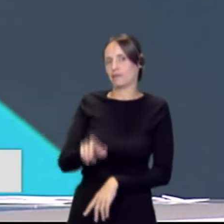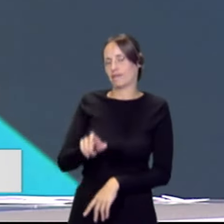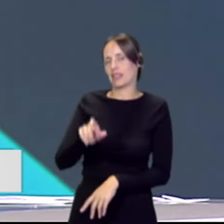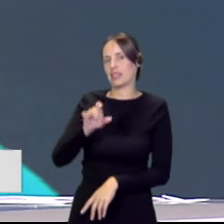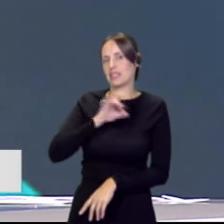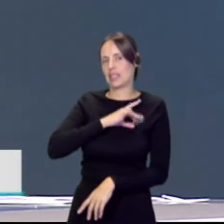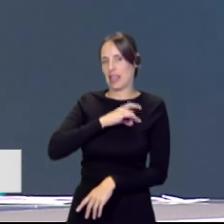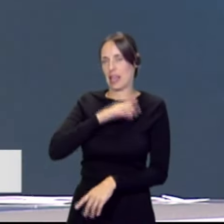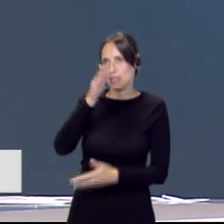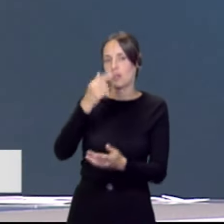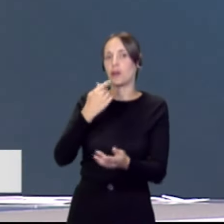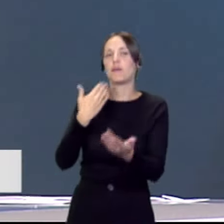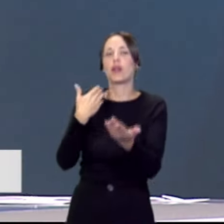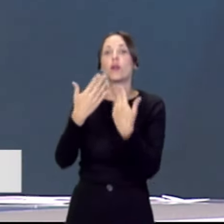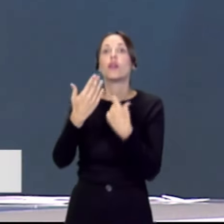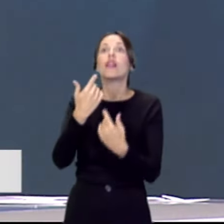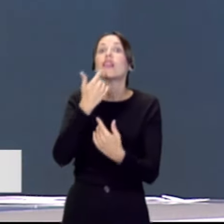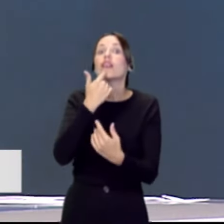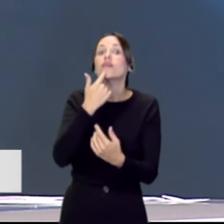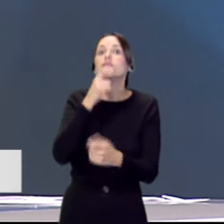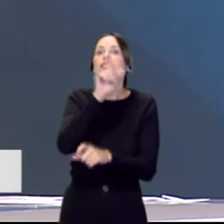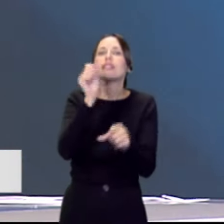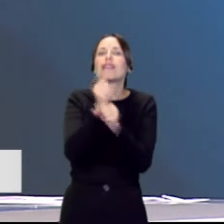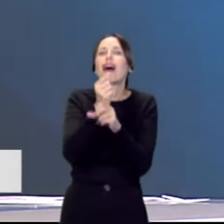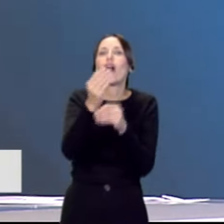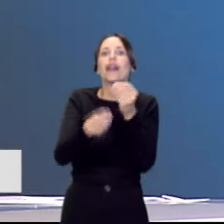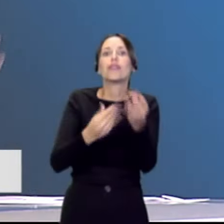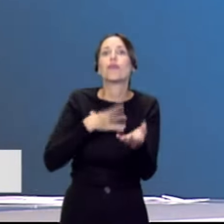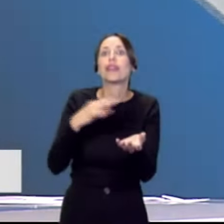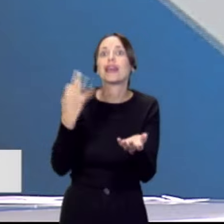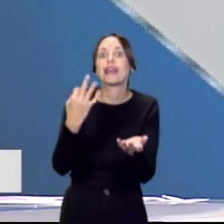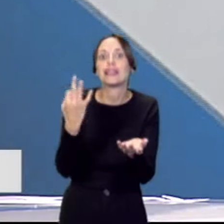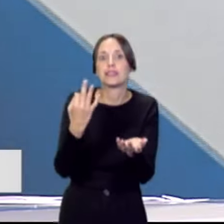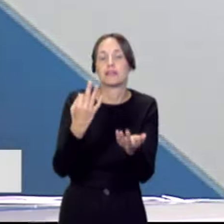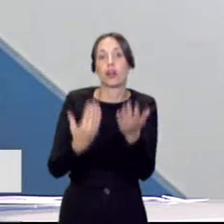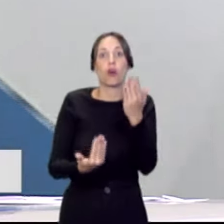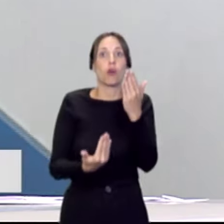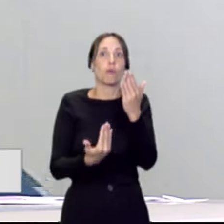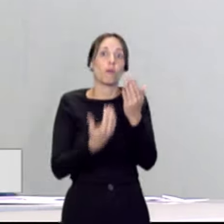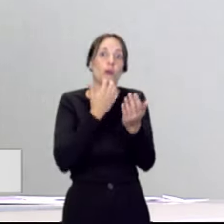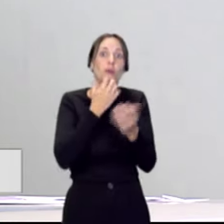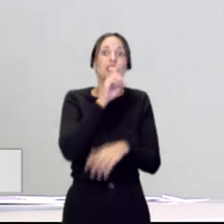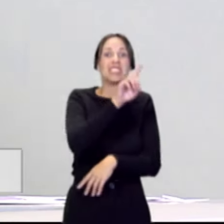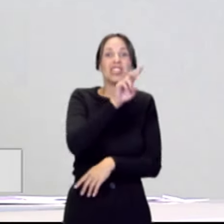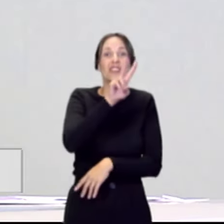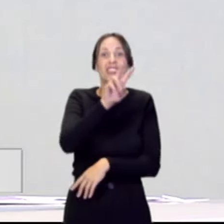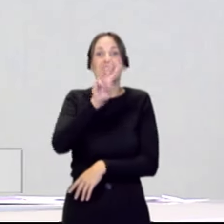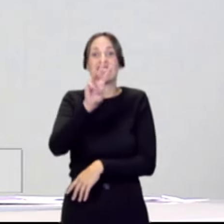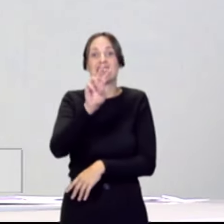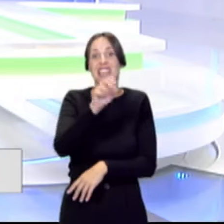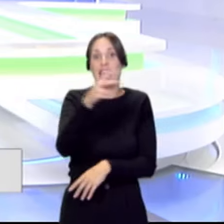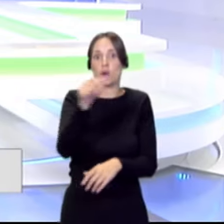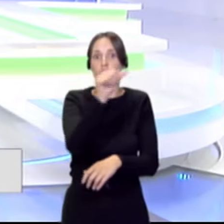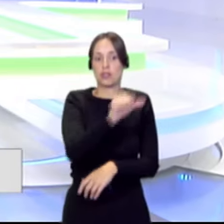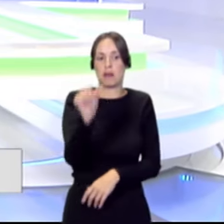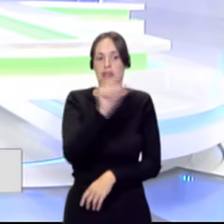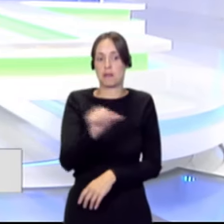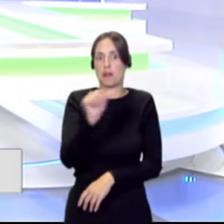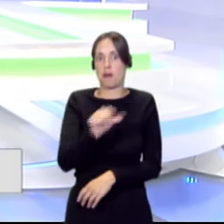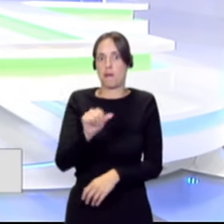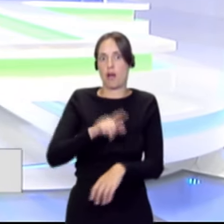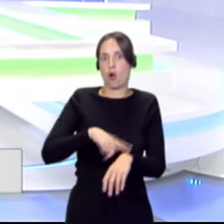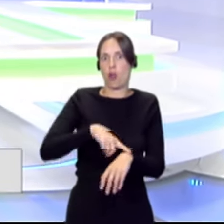que son unas 6 horas por cada trabajador en Canarias, genéricamente, apuntan que esos son 123 euros semanales que deberían de pagarles, pero claro,